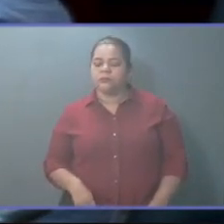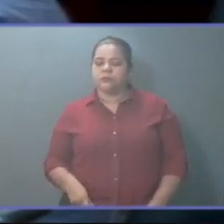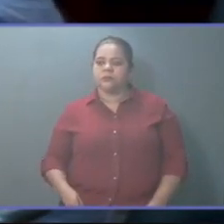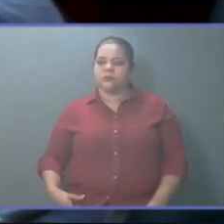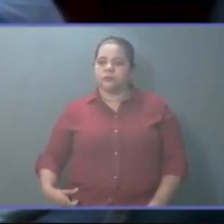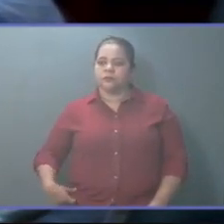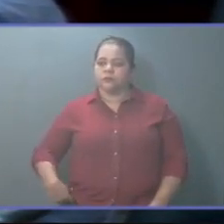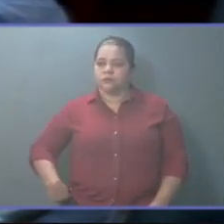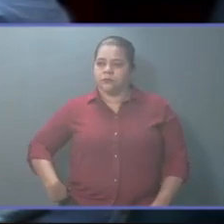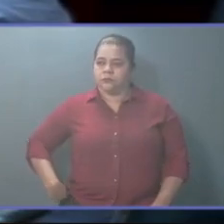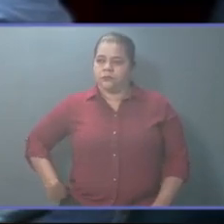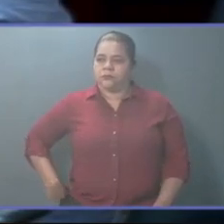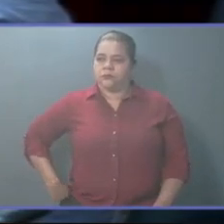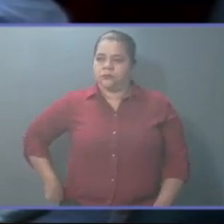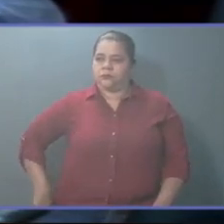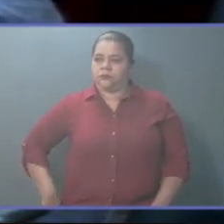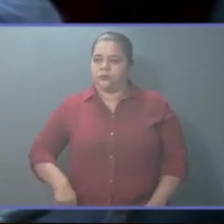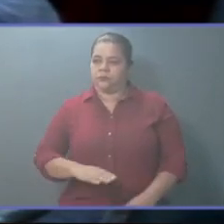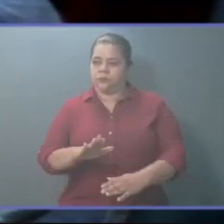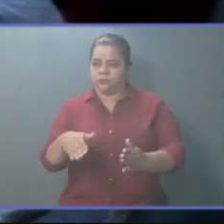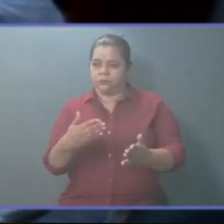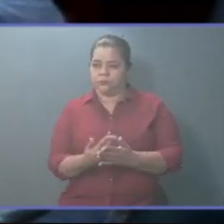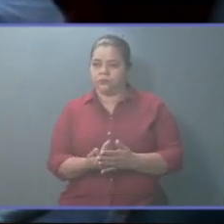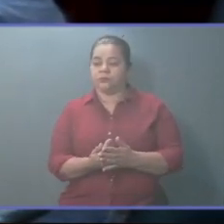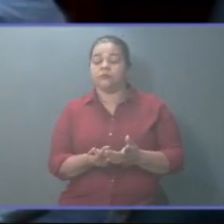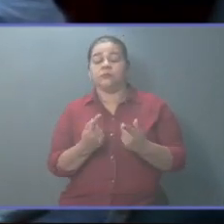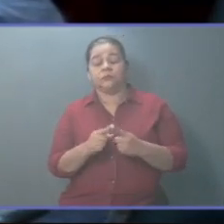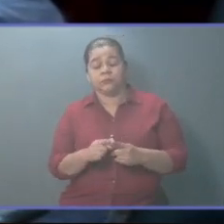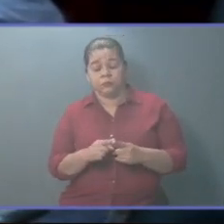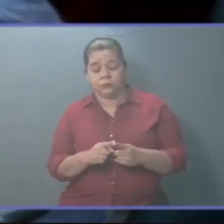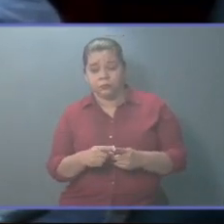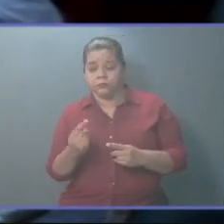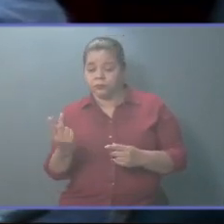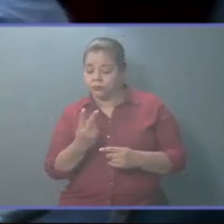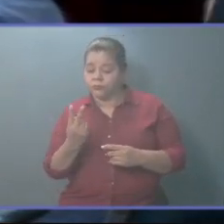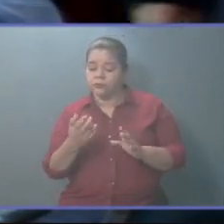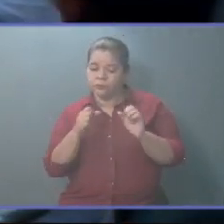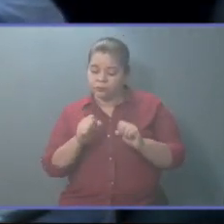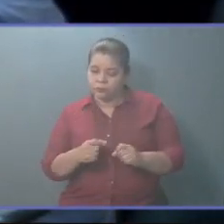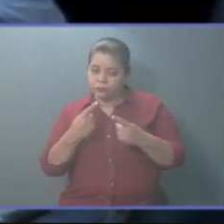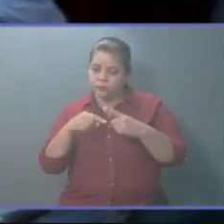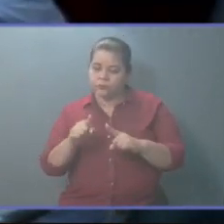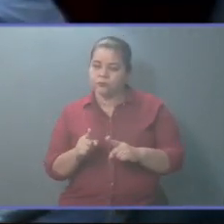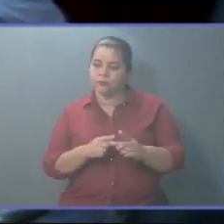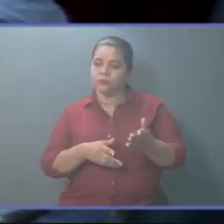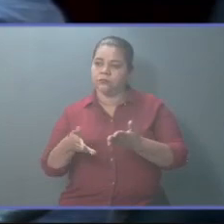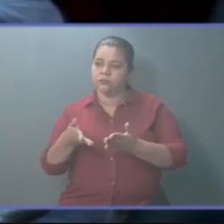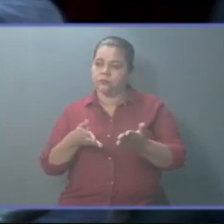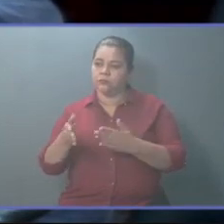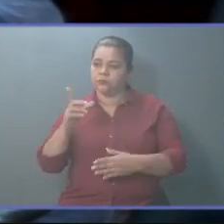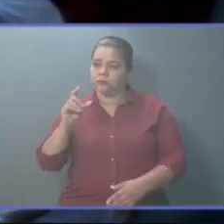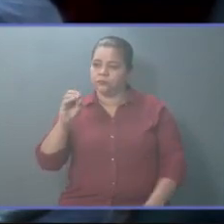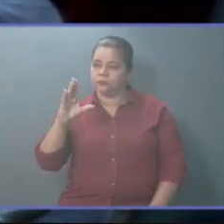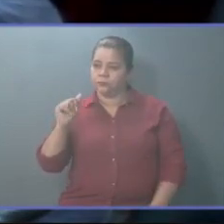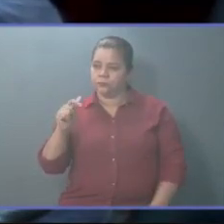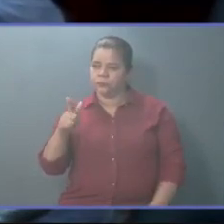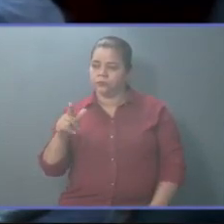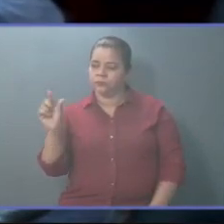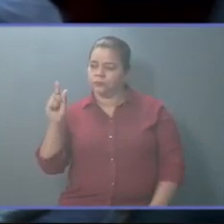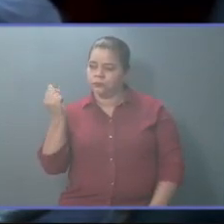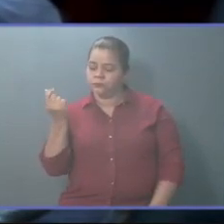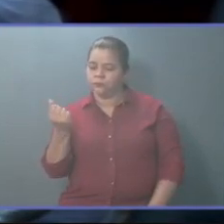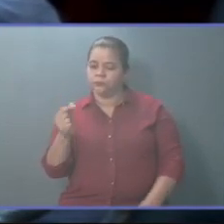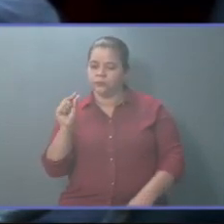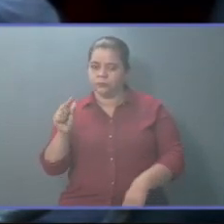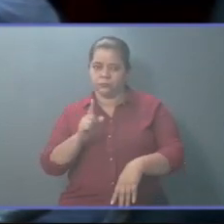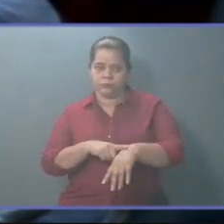una combinación de ambos, o incluso ir al mercado local y realizar préstamos de corto plazo, como